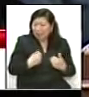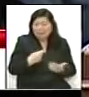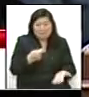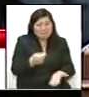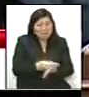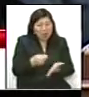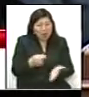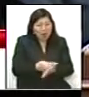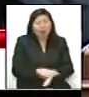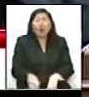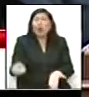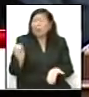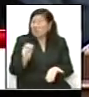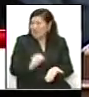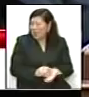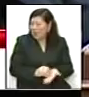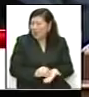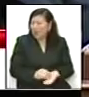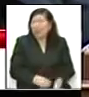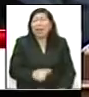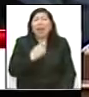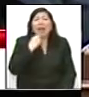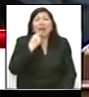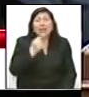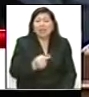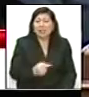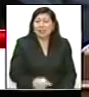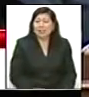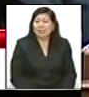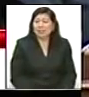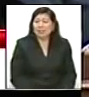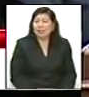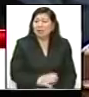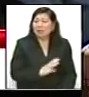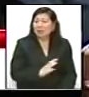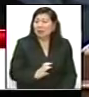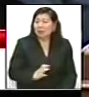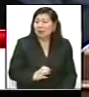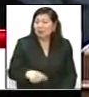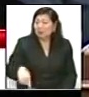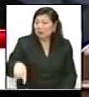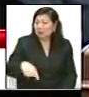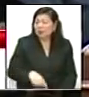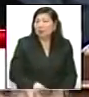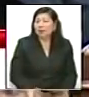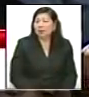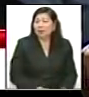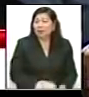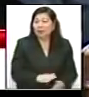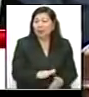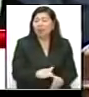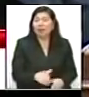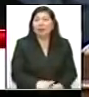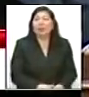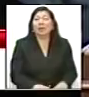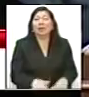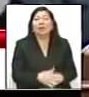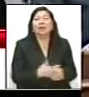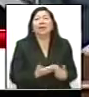indemnizar nuevamente. Acaban de acusarnos como Estado, Estado somos todos nosotros, por si acaso, algunos creen que